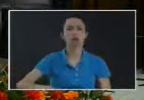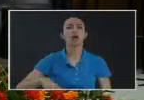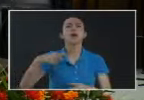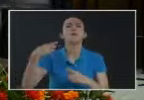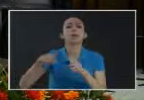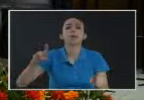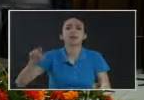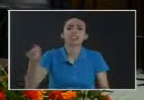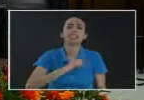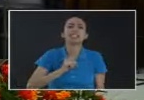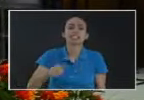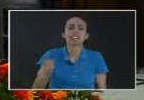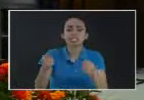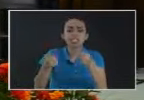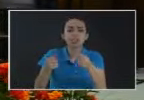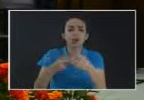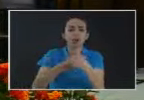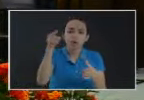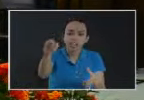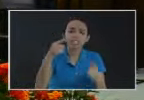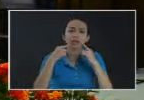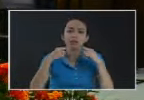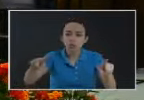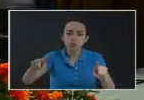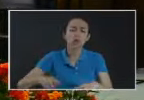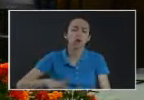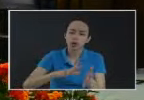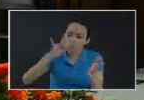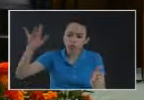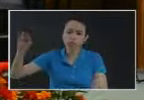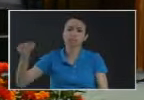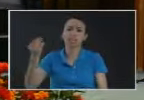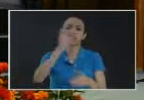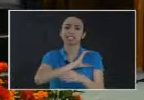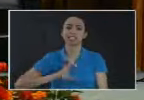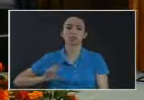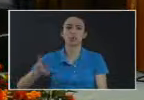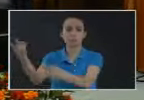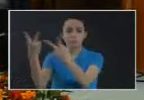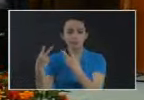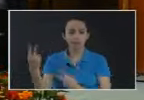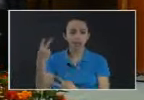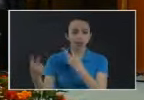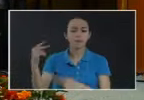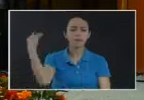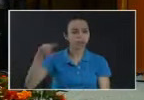Pero ¿qué estamos haciendo con ese anuncio glorioso que Cristo viene pronto?